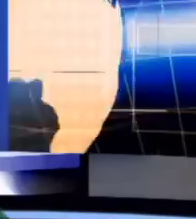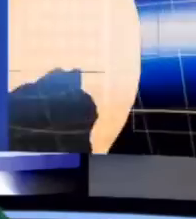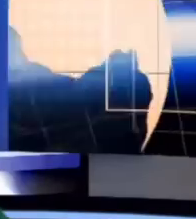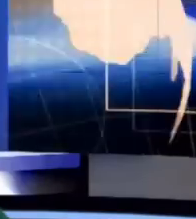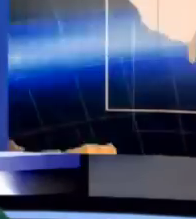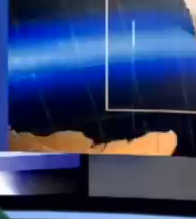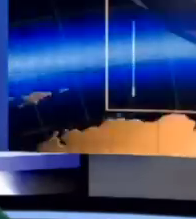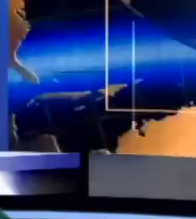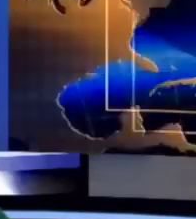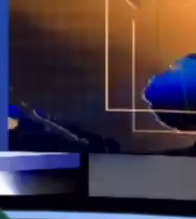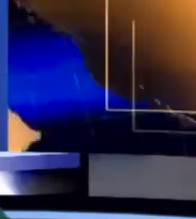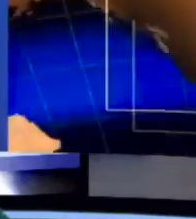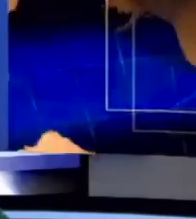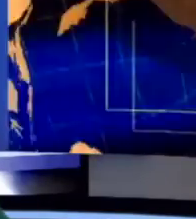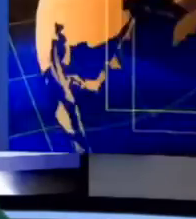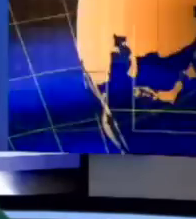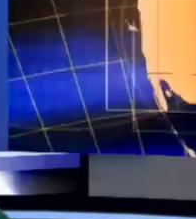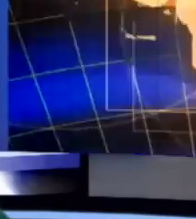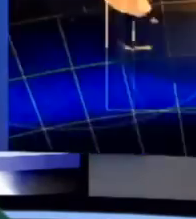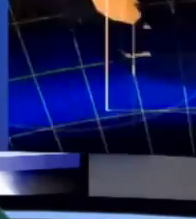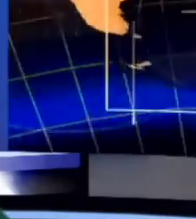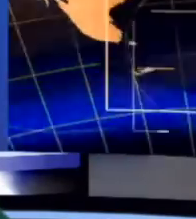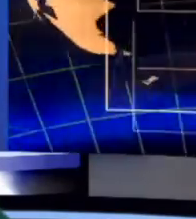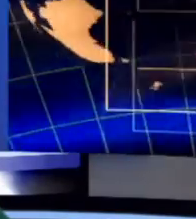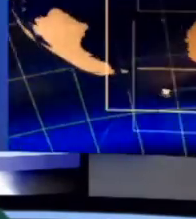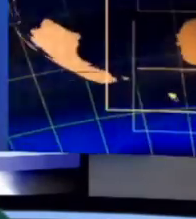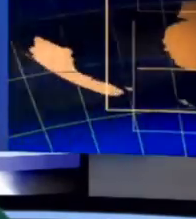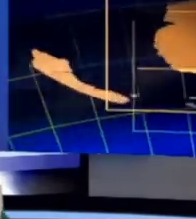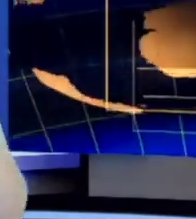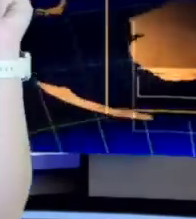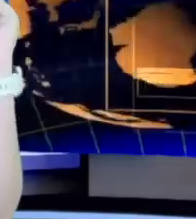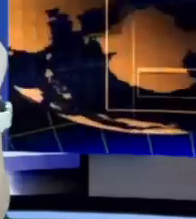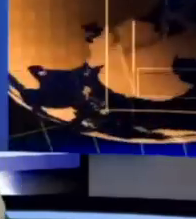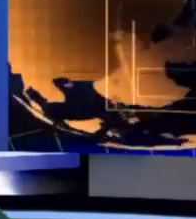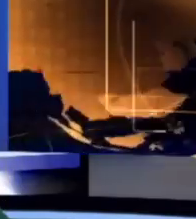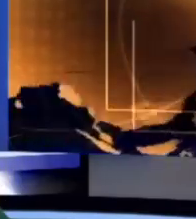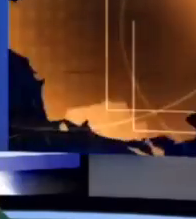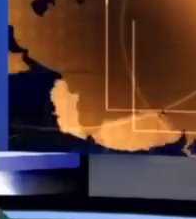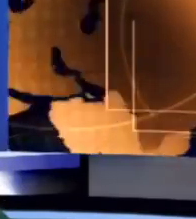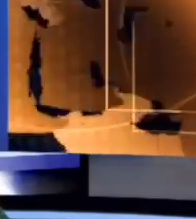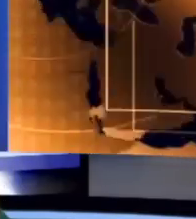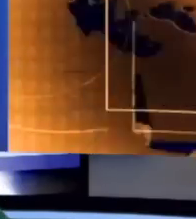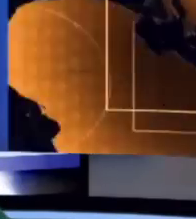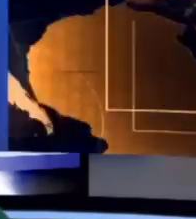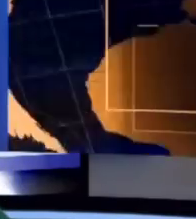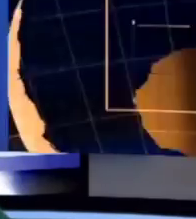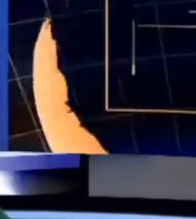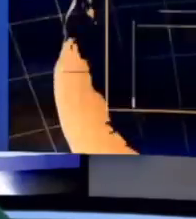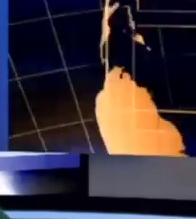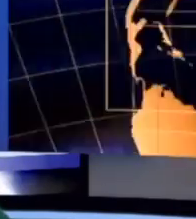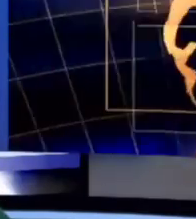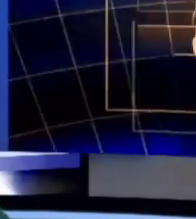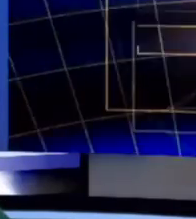Y pues bien, familia, hasta aquí la información del momento. Muchas gracias por acompañarnos. Yo soy Carolina García. Suscríbanse y activen la campanita de las